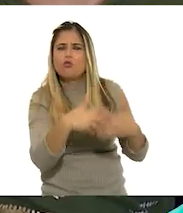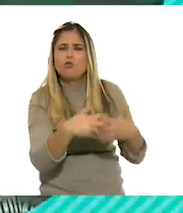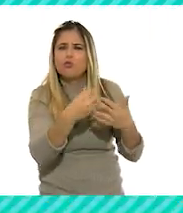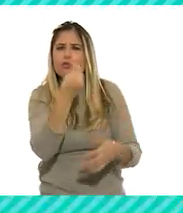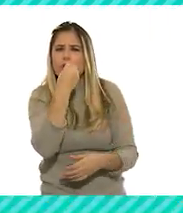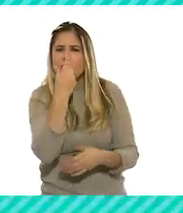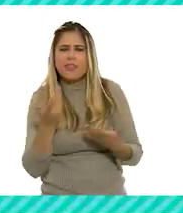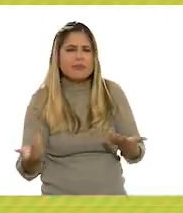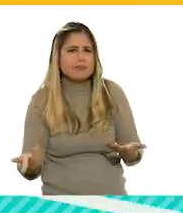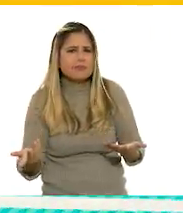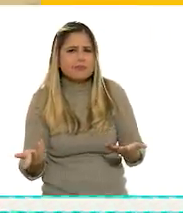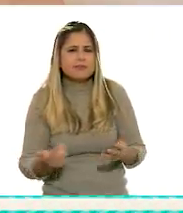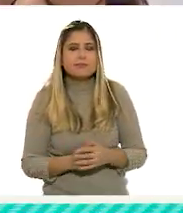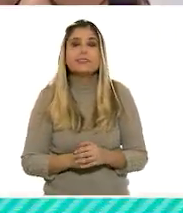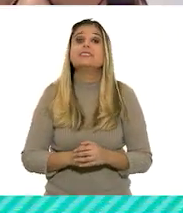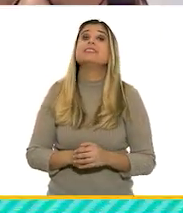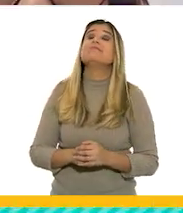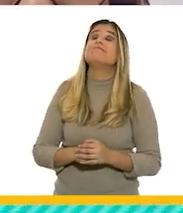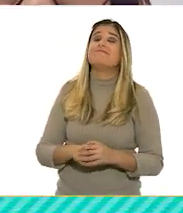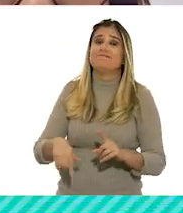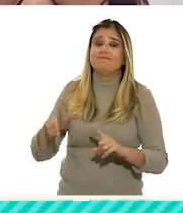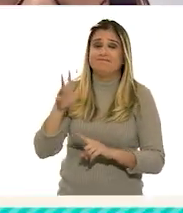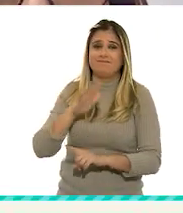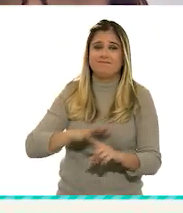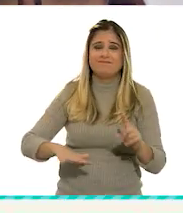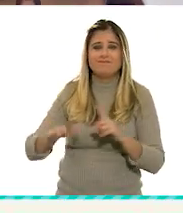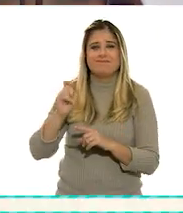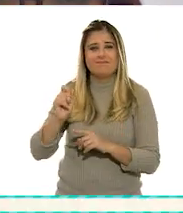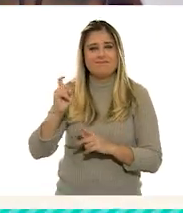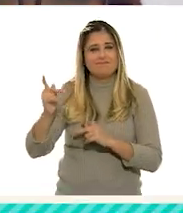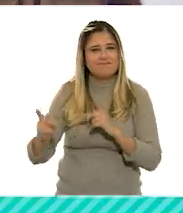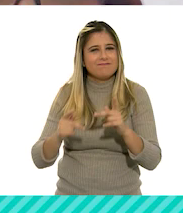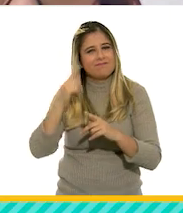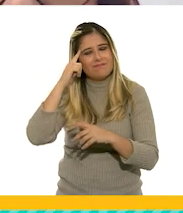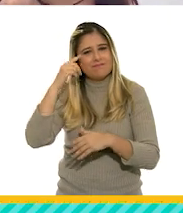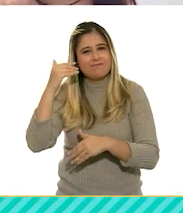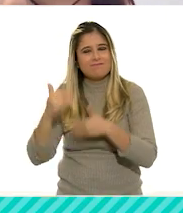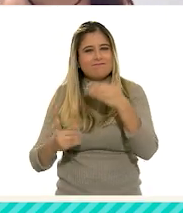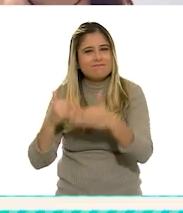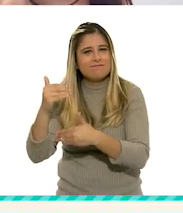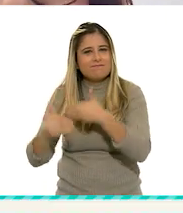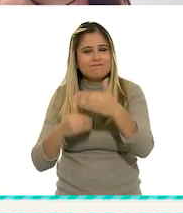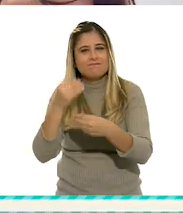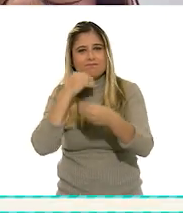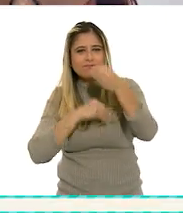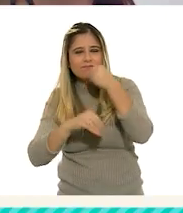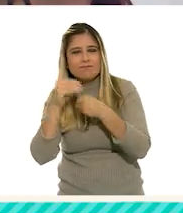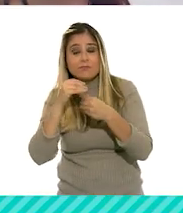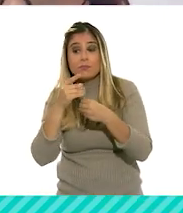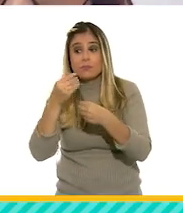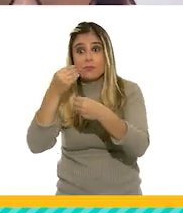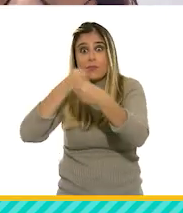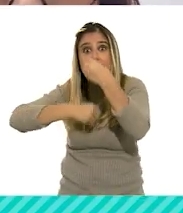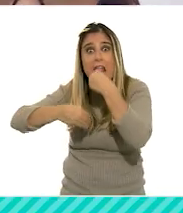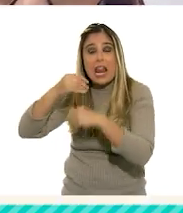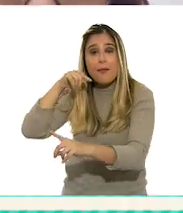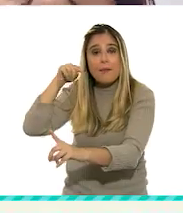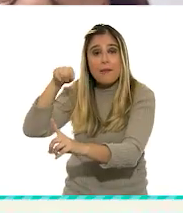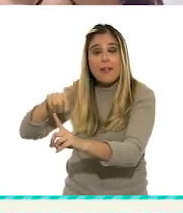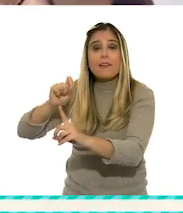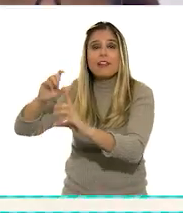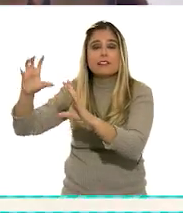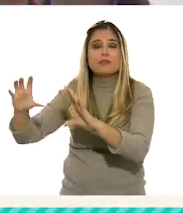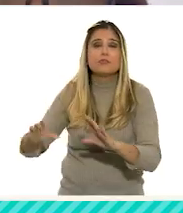alimentos? En la mayoría de los procedimientos culinarios, los alimentos son sometidos